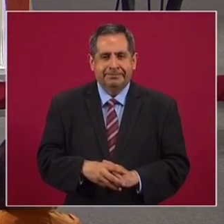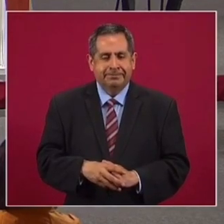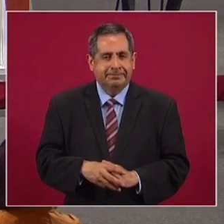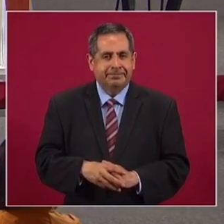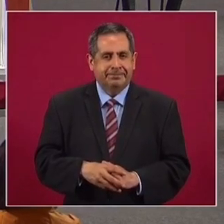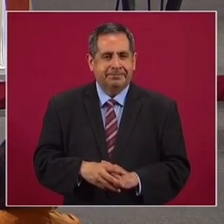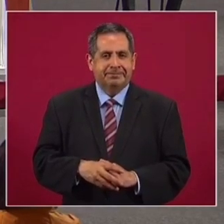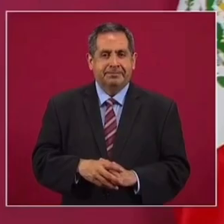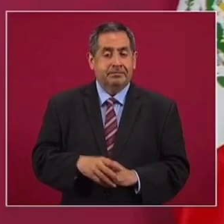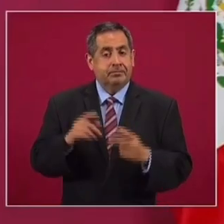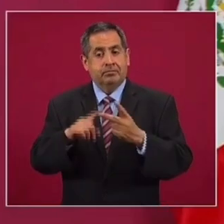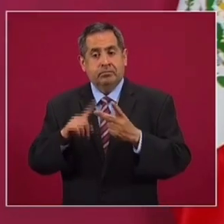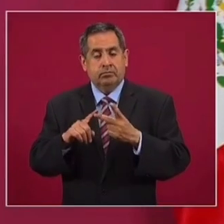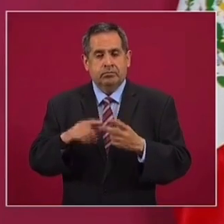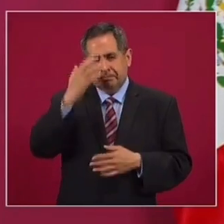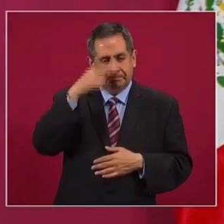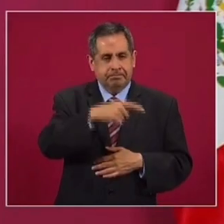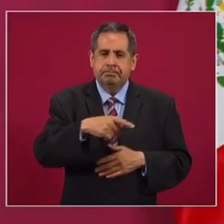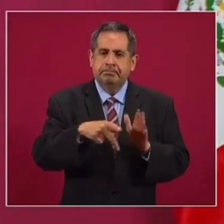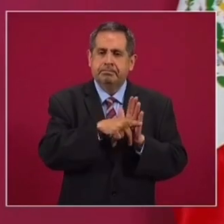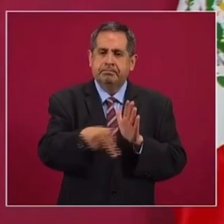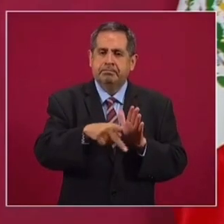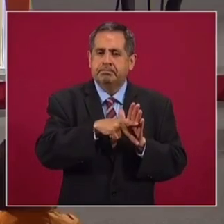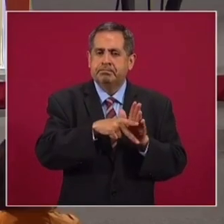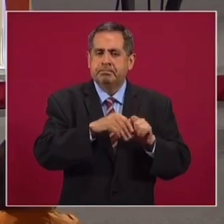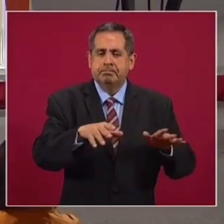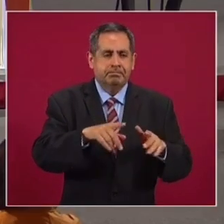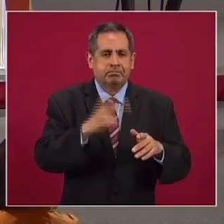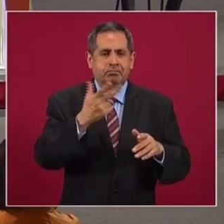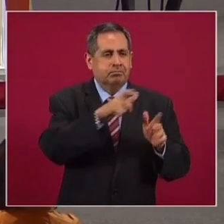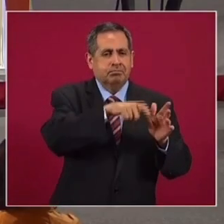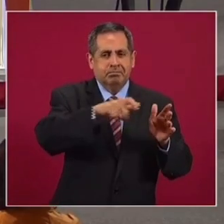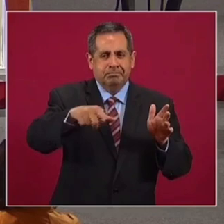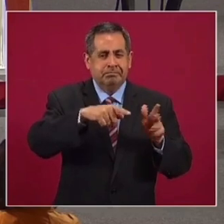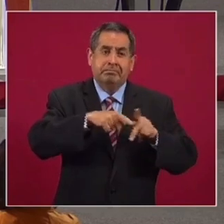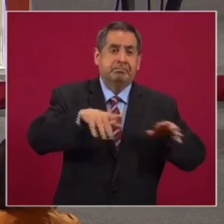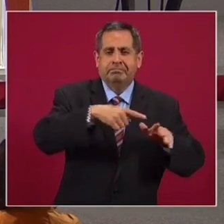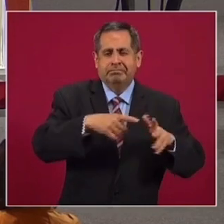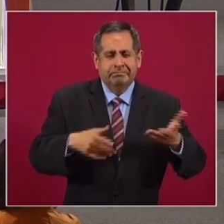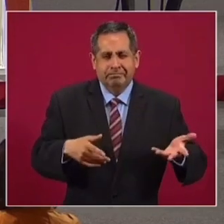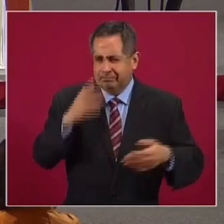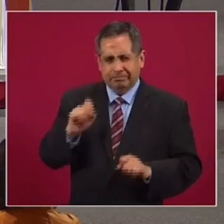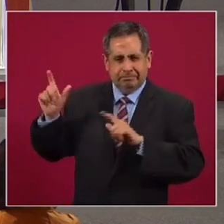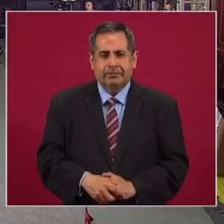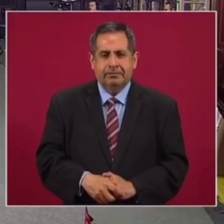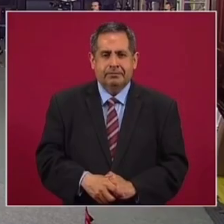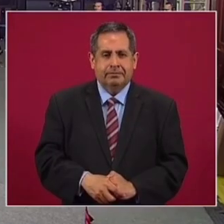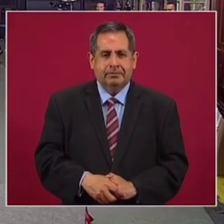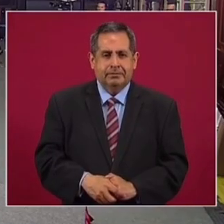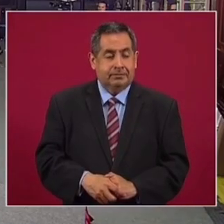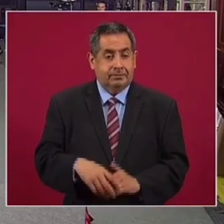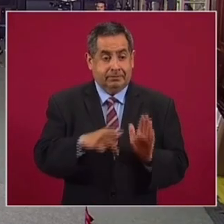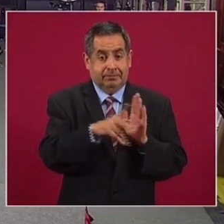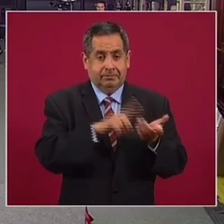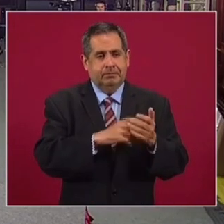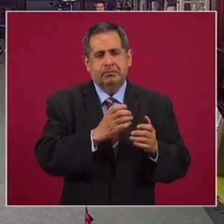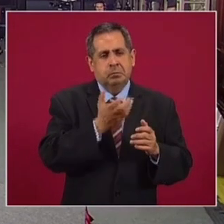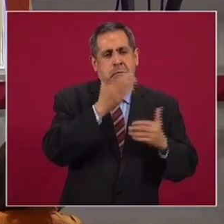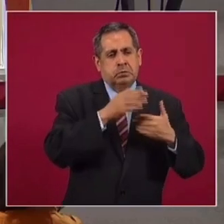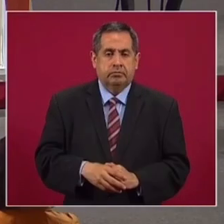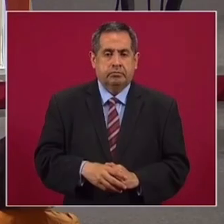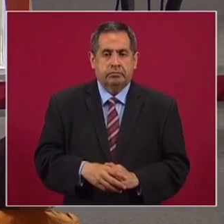Lo otro son las 8 columnas de El Pasquín. Apongan las 8 columnas. Es el periódico del